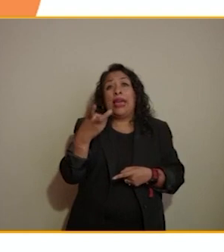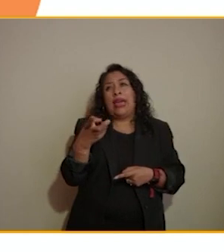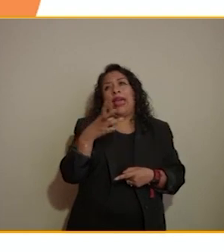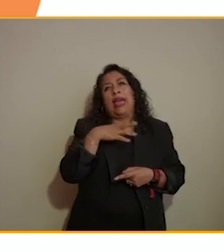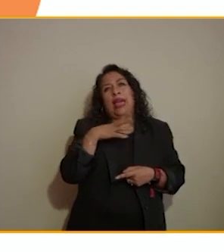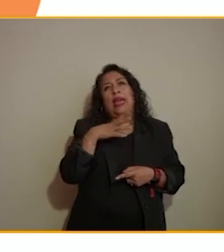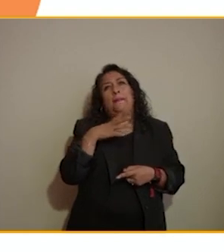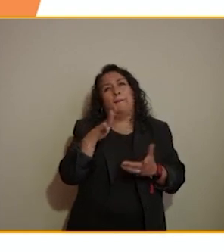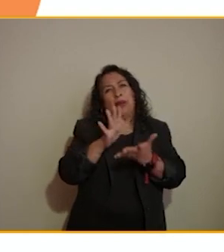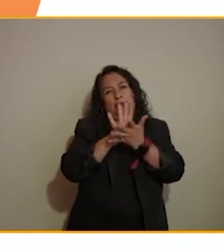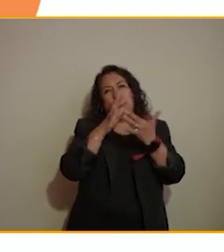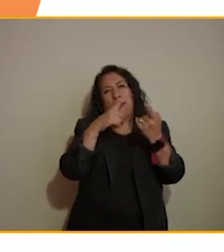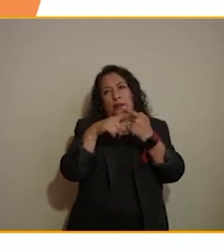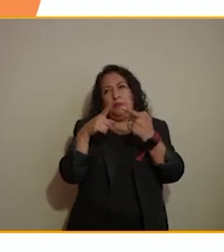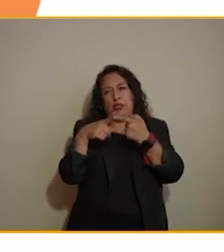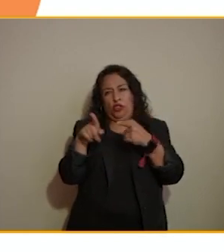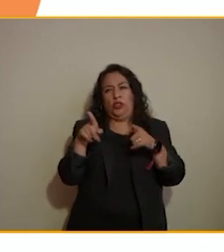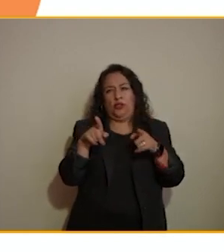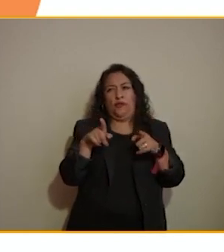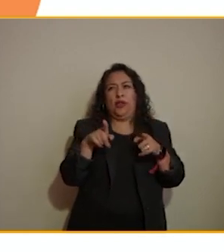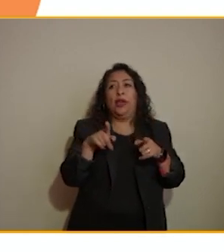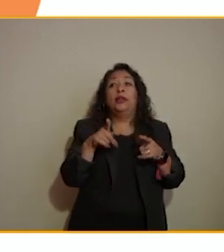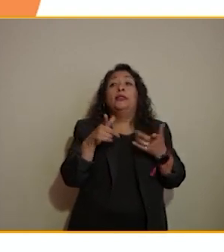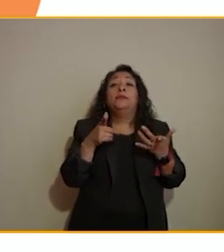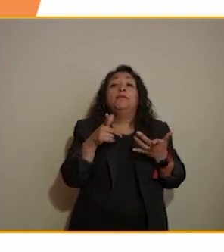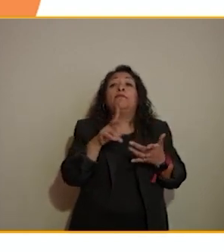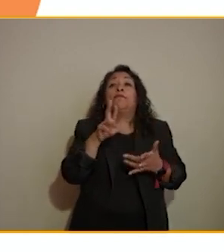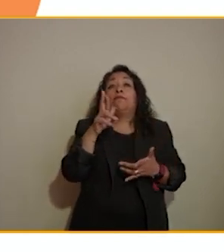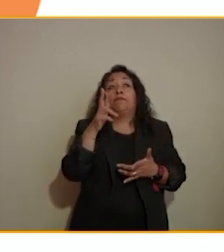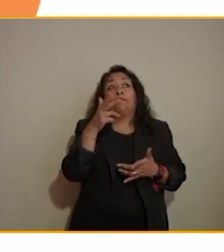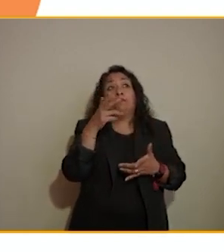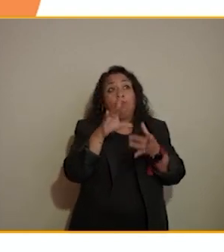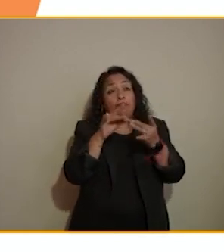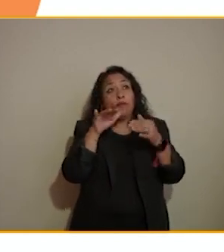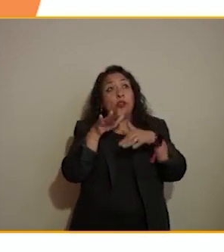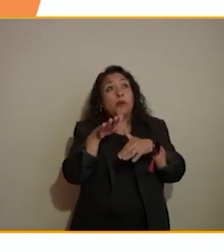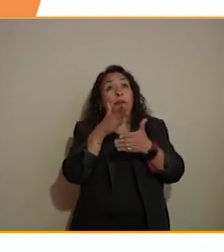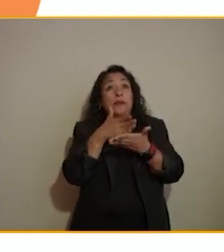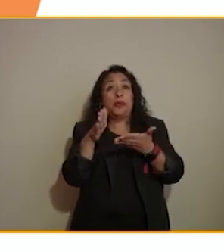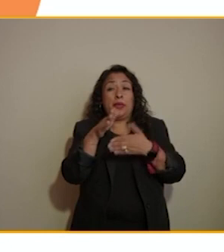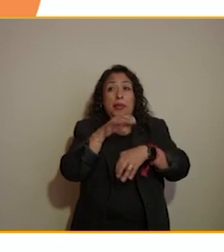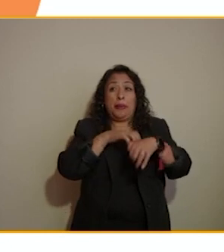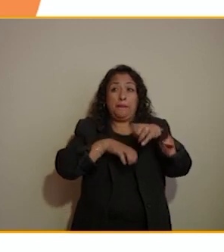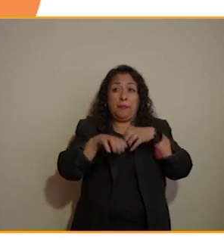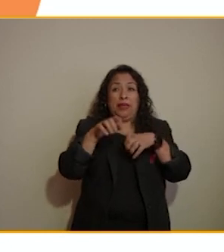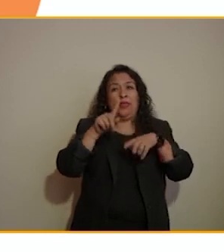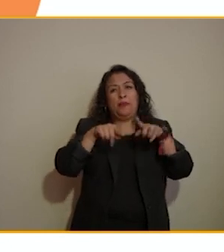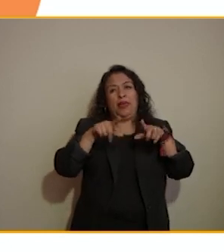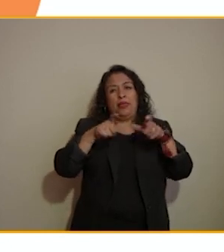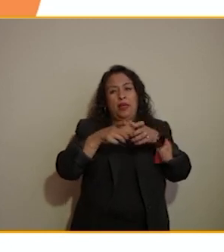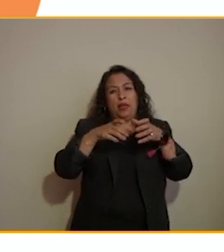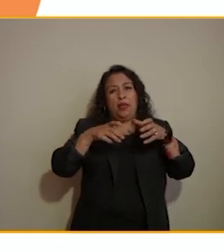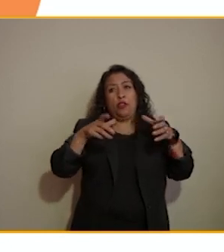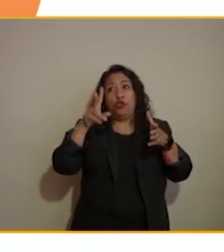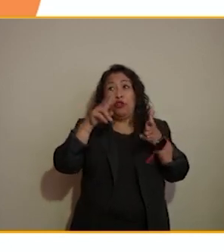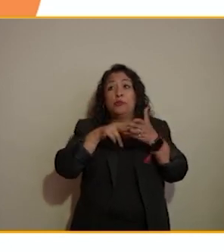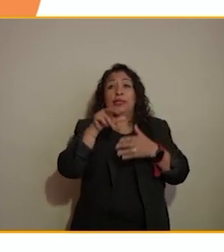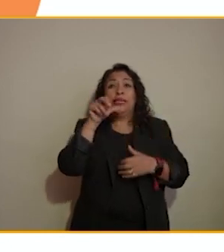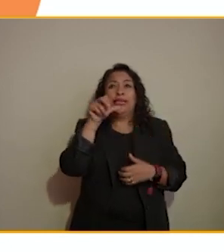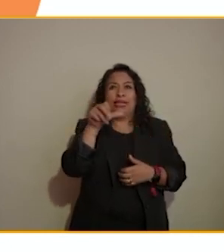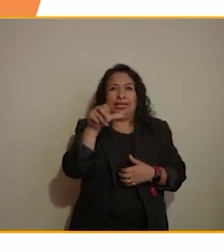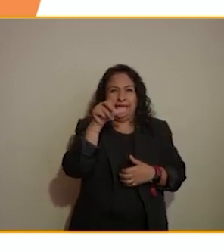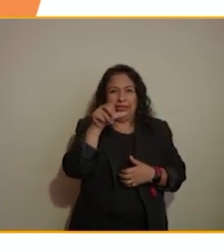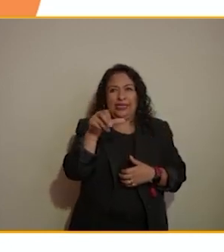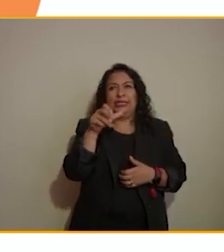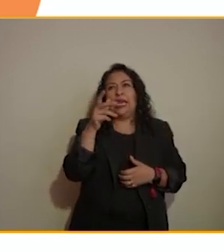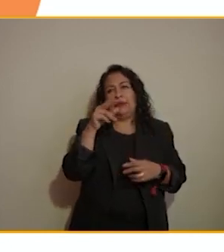distintas participaciones en los sectores. Sin embargo, cuando estamos hablando de distribución de las empresas según el tamaño para el 2016, que son